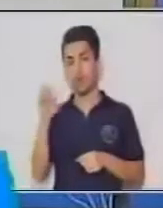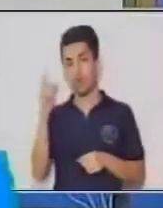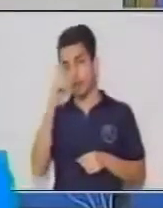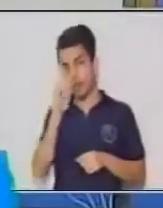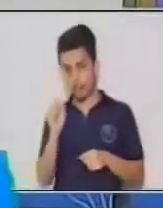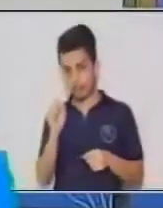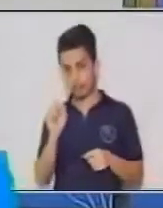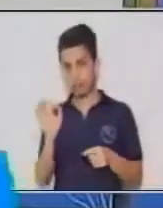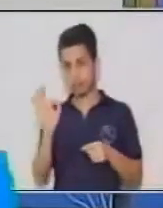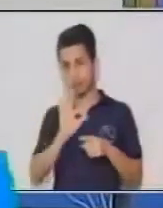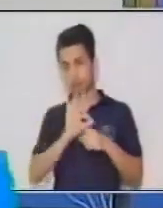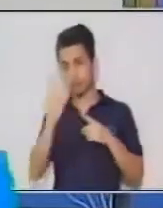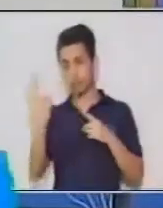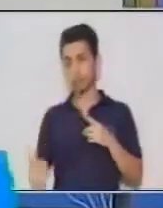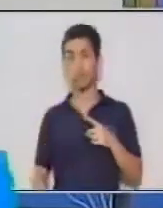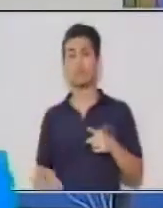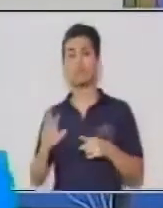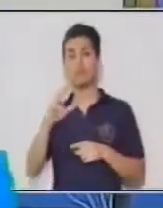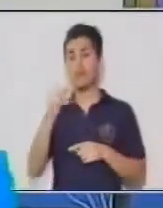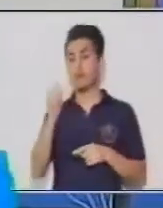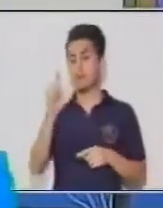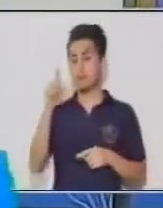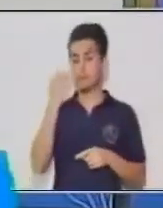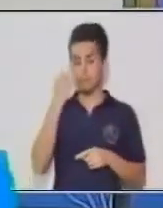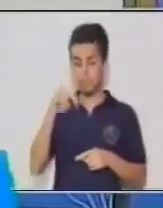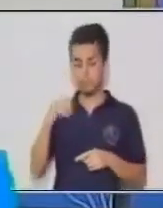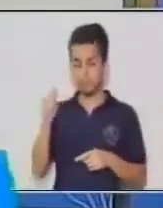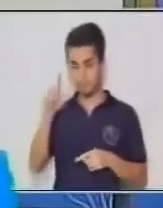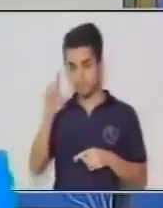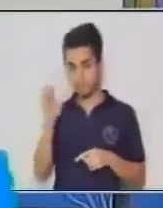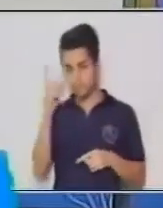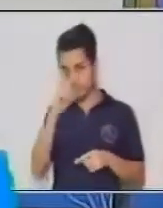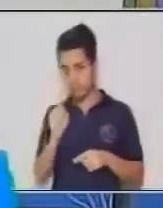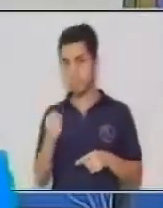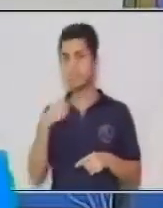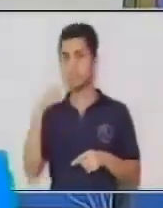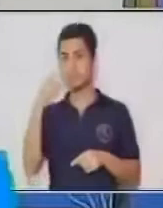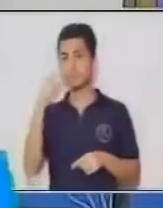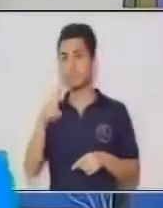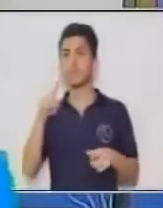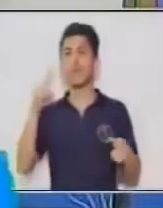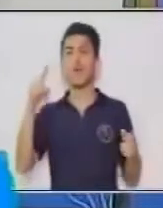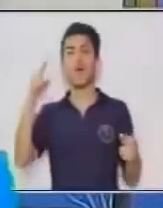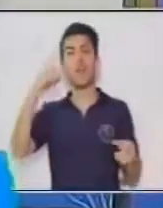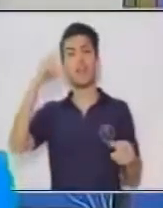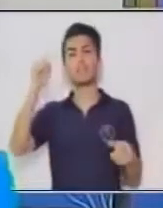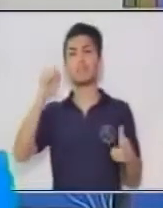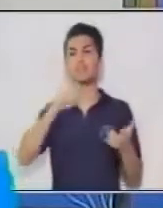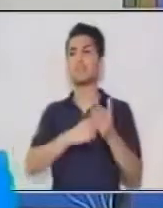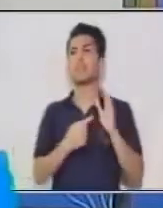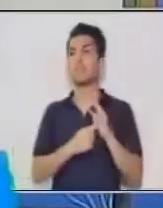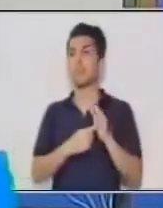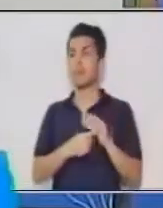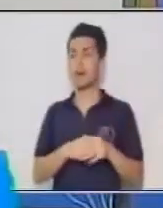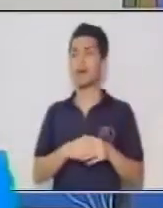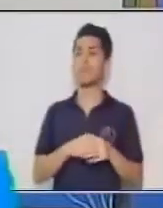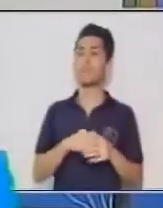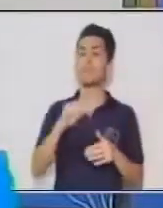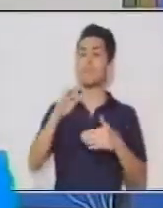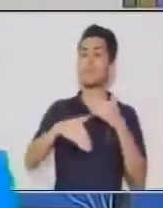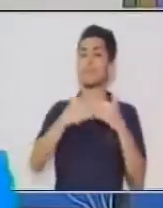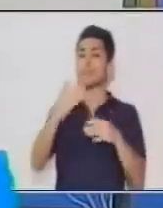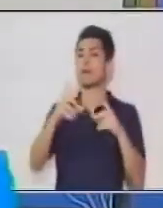tiene muchas aplicaciones. Hoy vamos a iniciar con lo que son las definiciones y en la próxima clase, en la cual también te